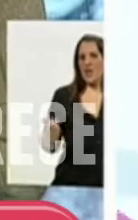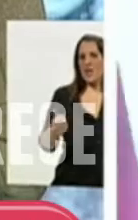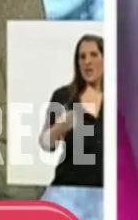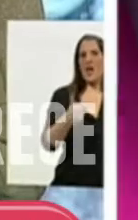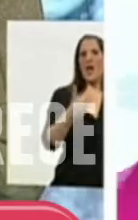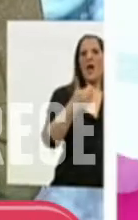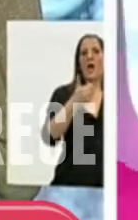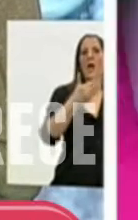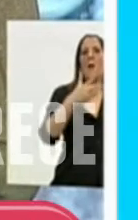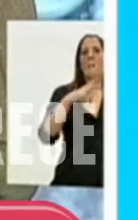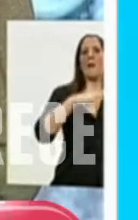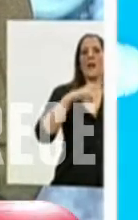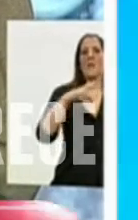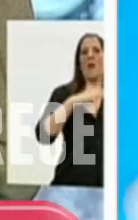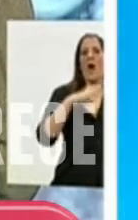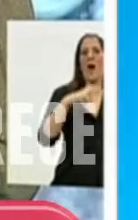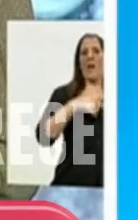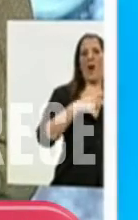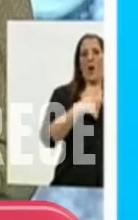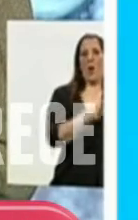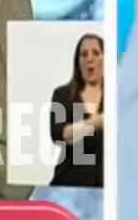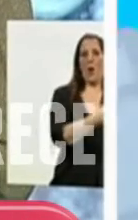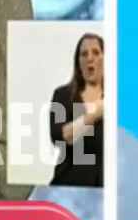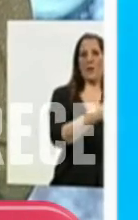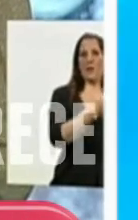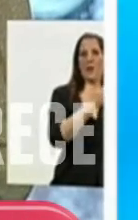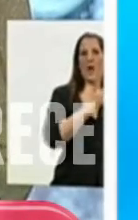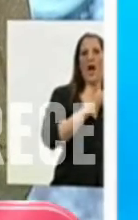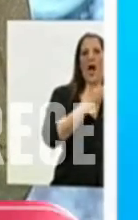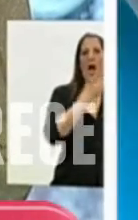semana que viene la Cámara Federal va a resolver finalmente quién se queda con la causa.